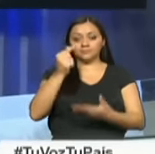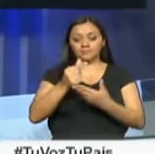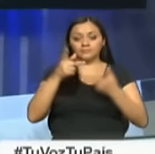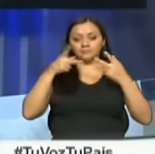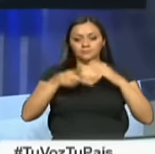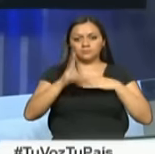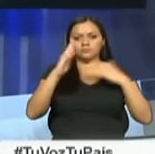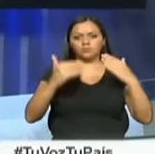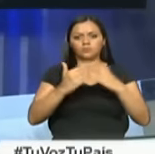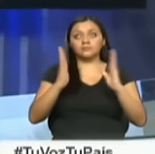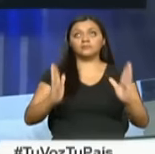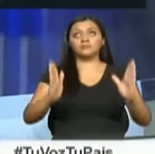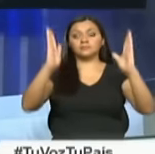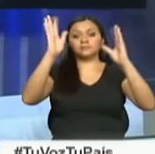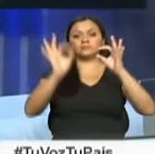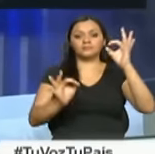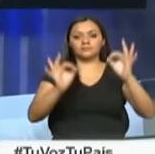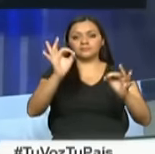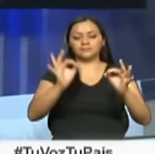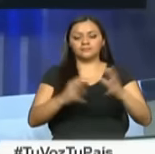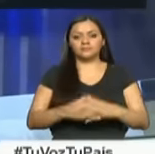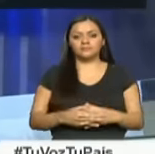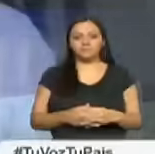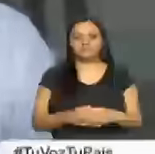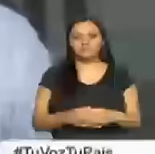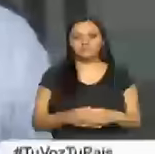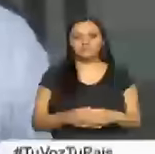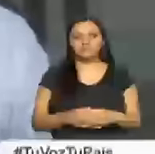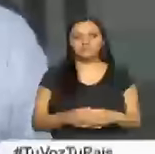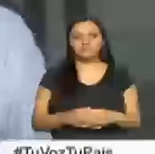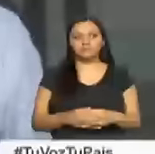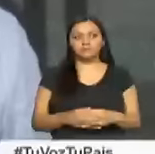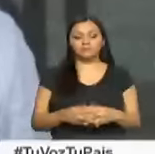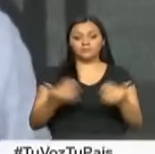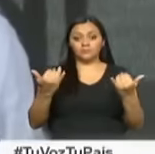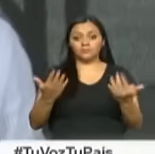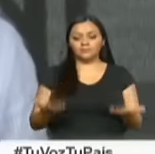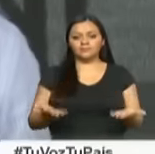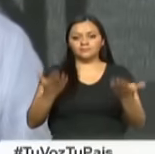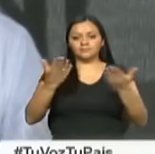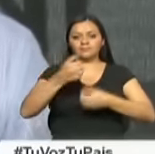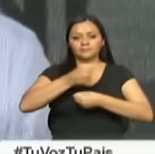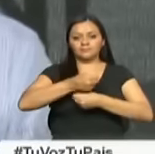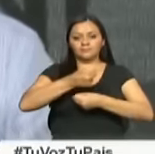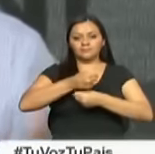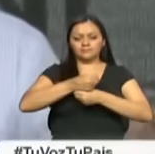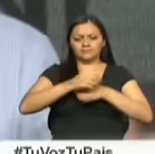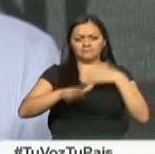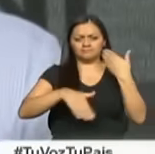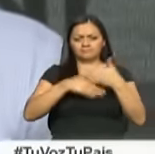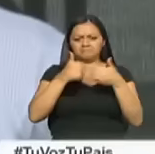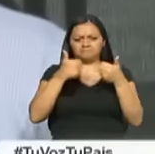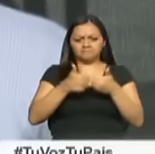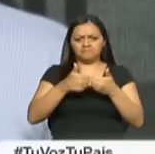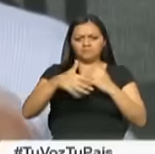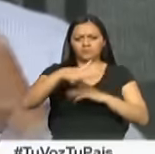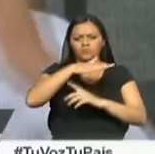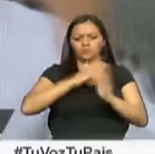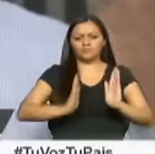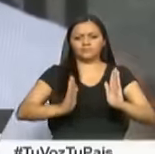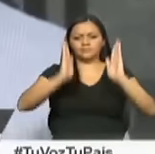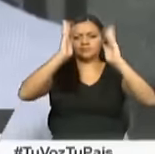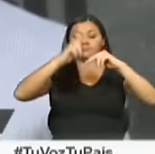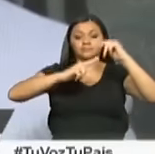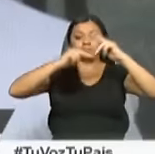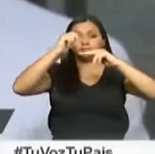una moderna unidad judicial. Estamos entregando una obra judicial, un complejo judicial, donde se integran